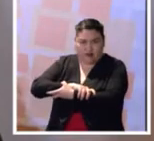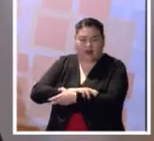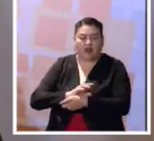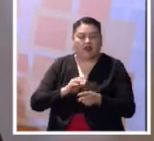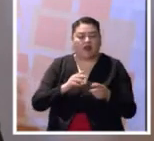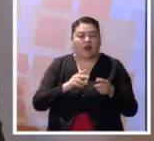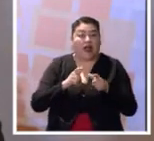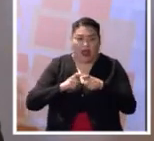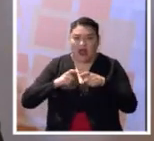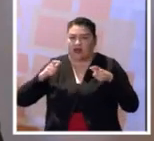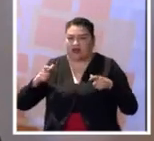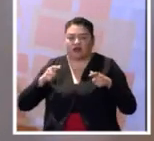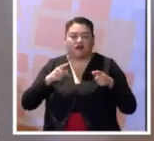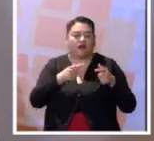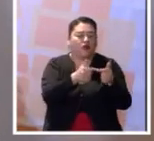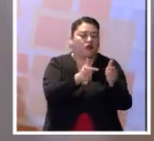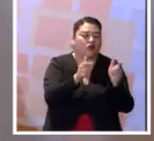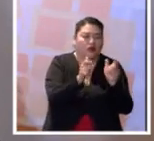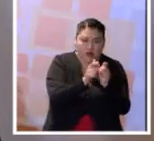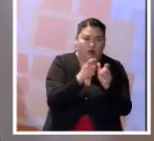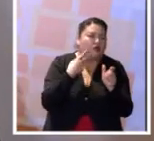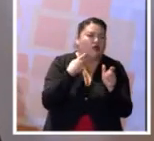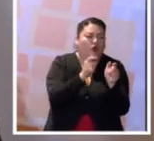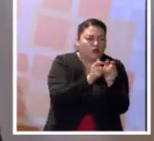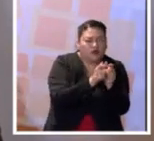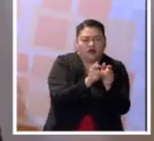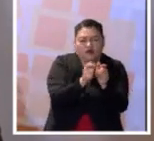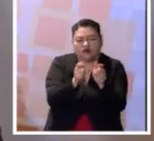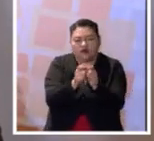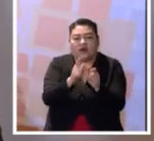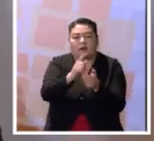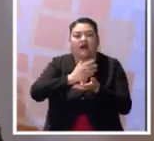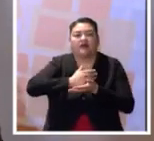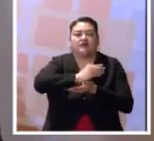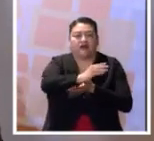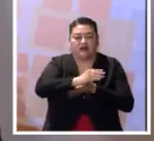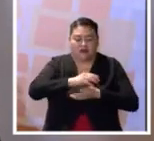representación. Y eso se consideraba, por supuesto, que era absolutamente